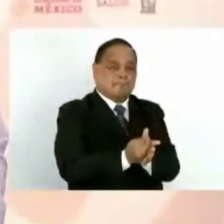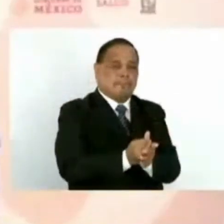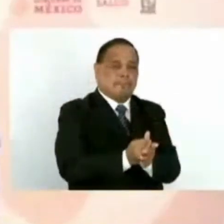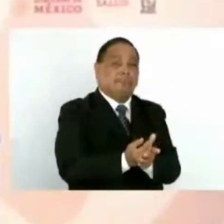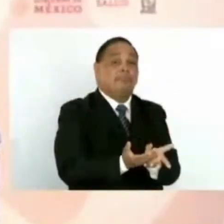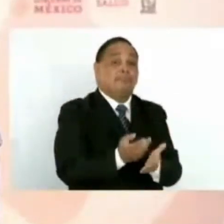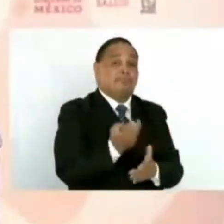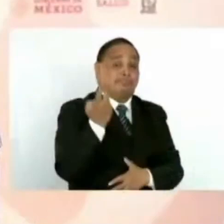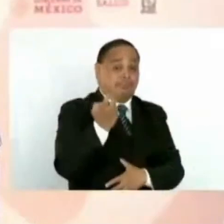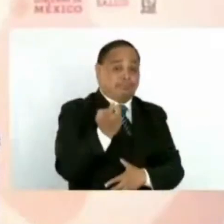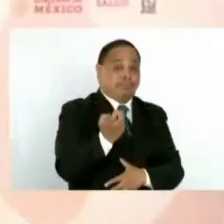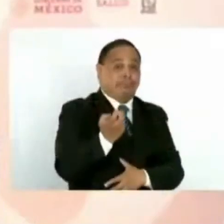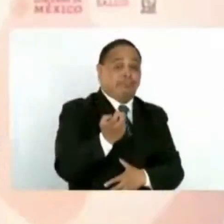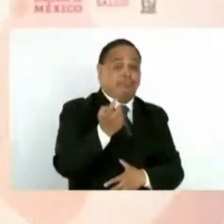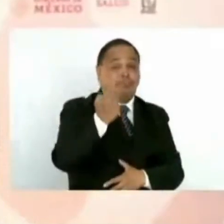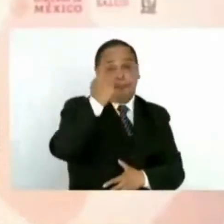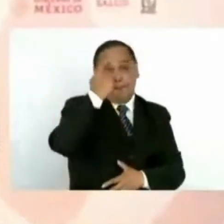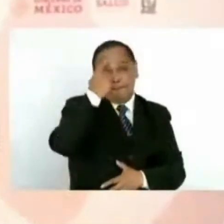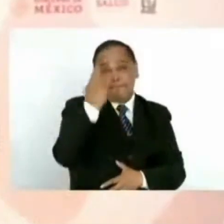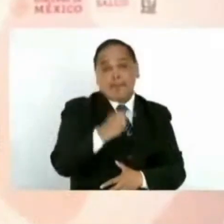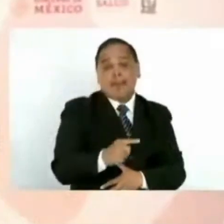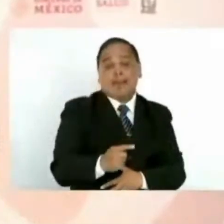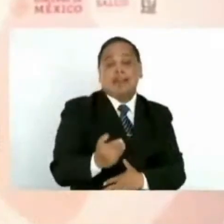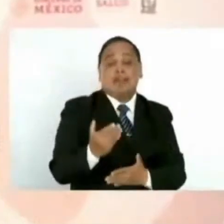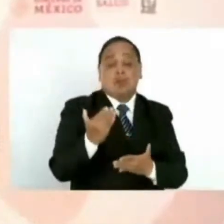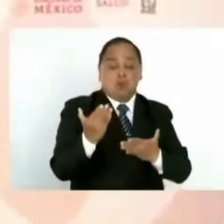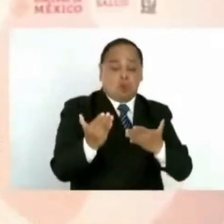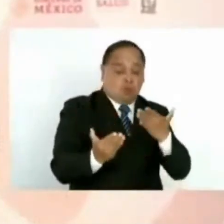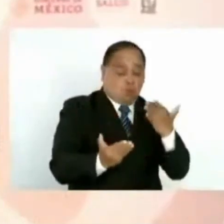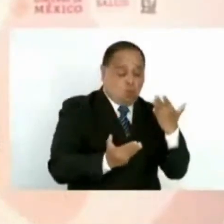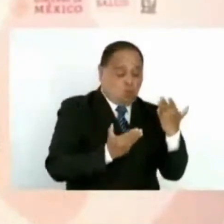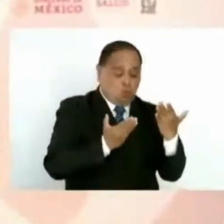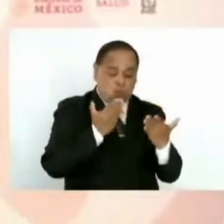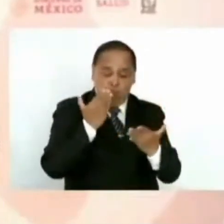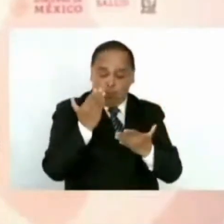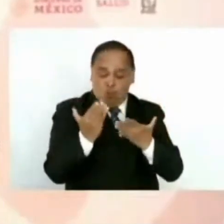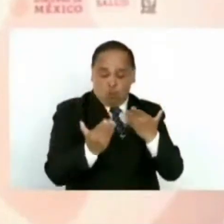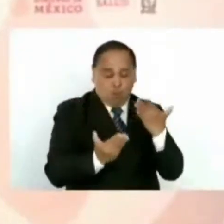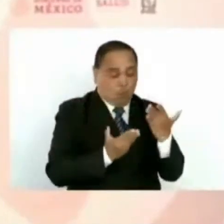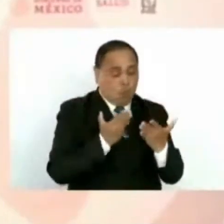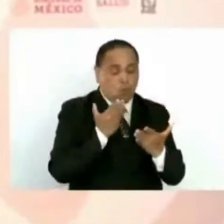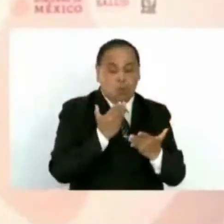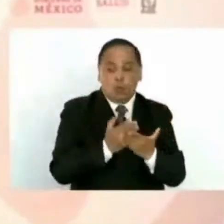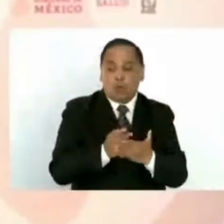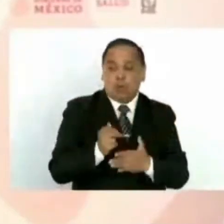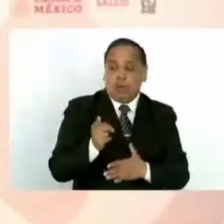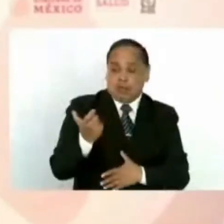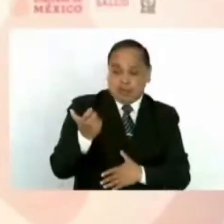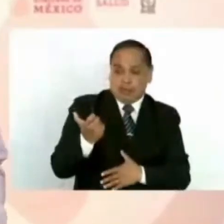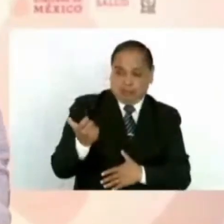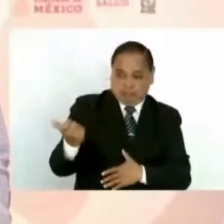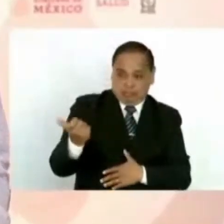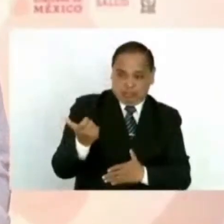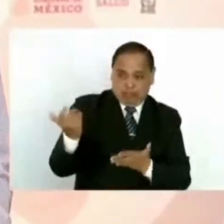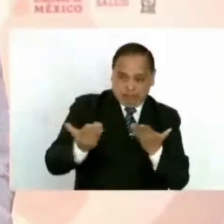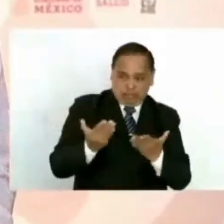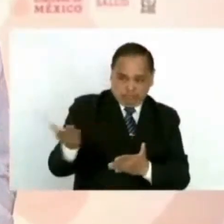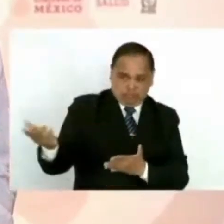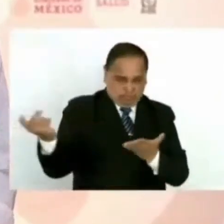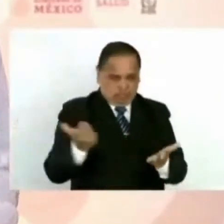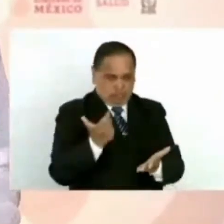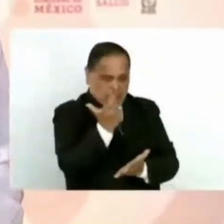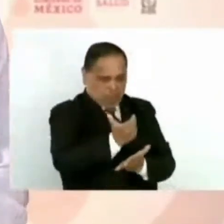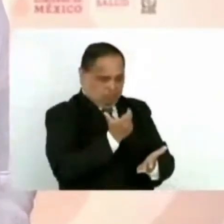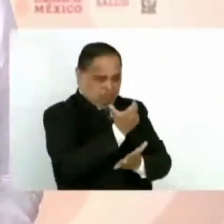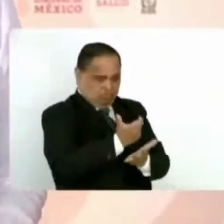para que estudiara, repito, el que tuviese para pagar colegiatura.